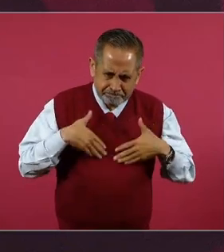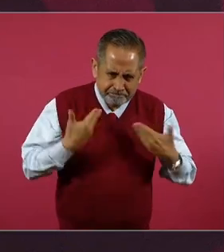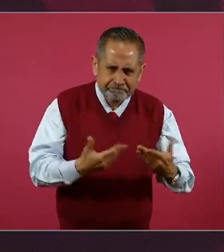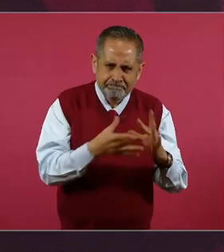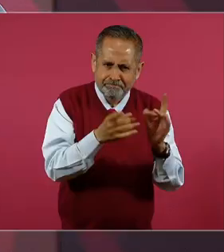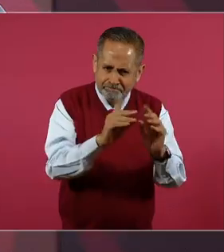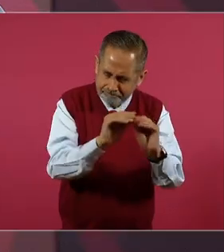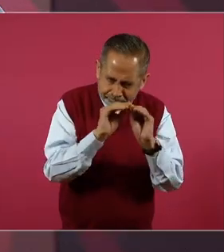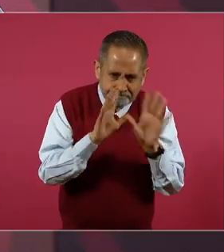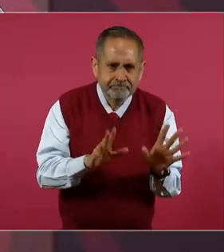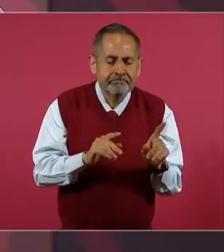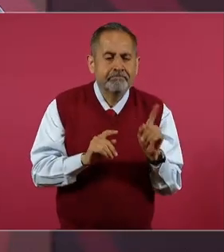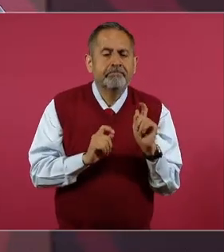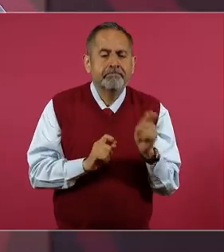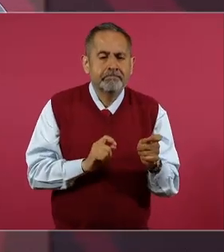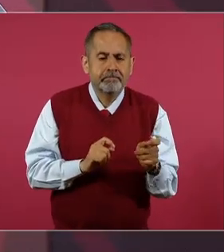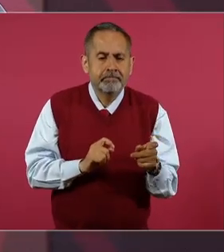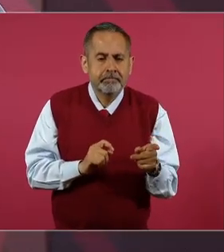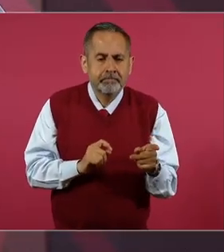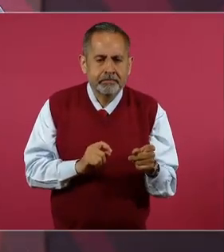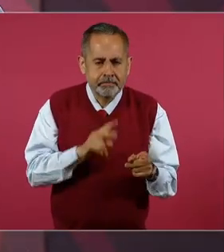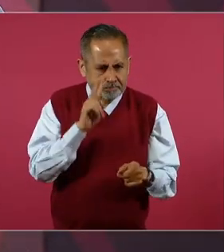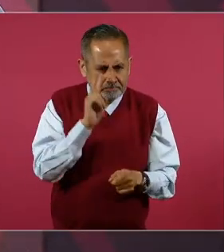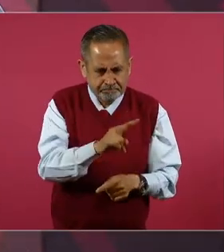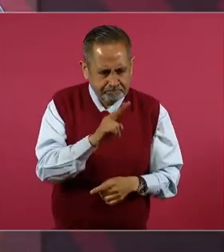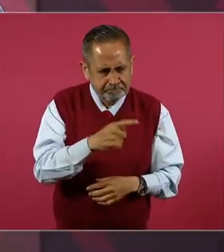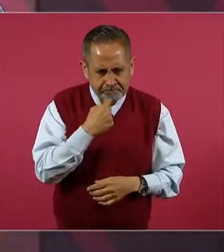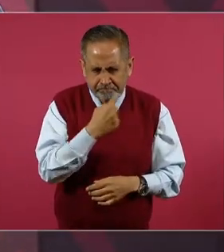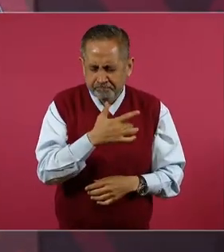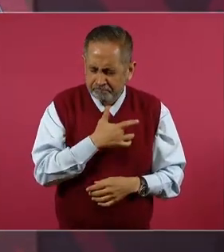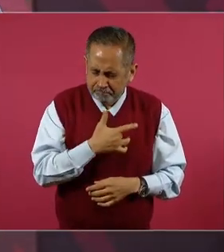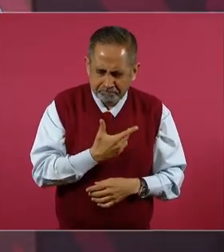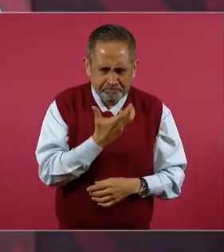muy claro. Se los digo